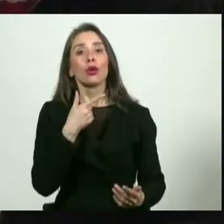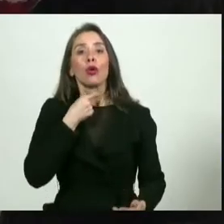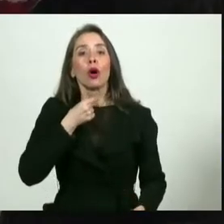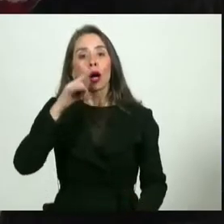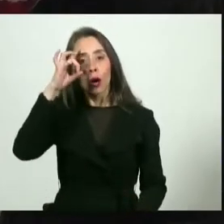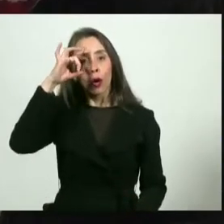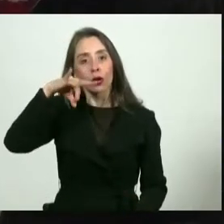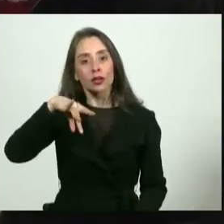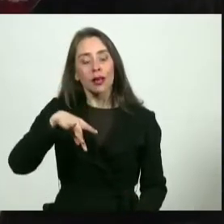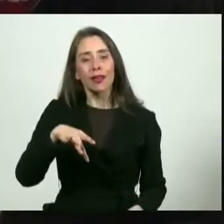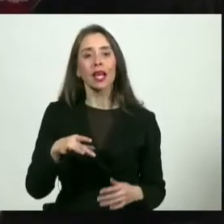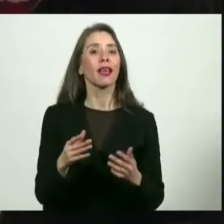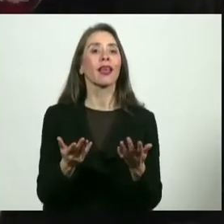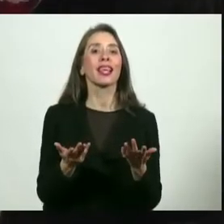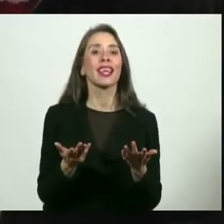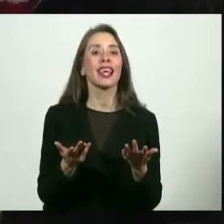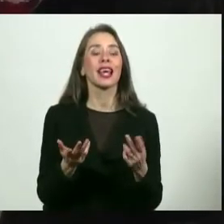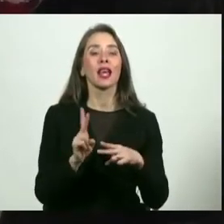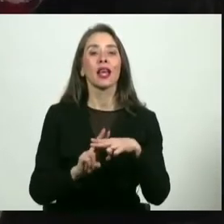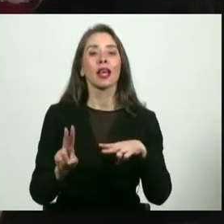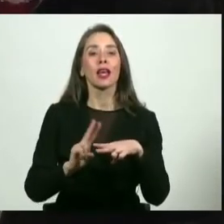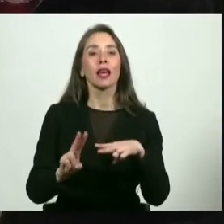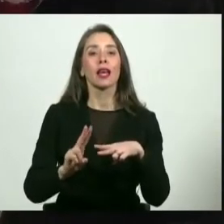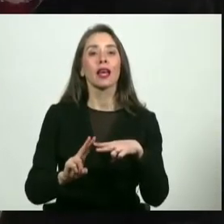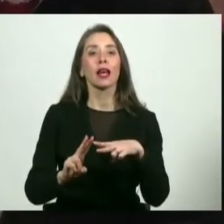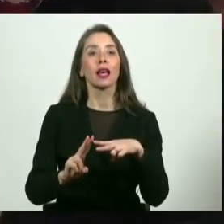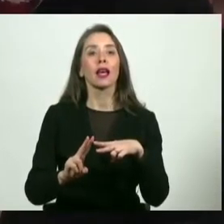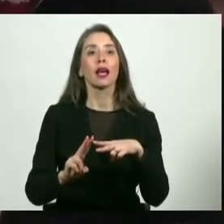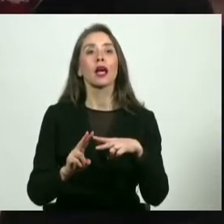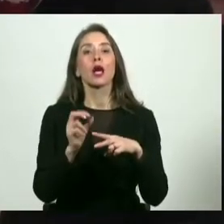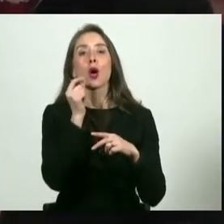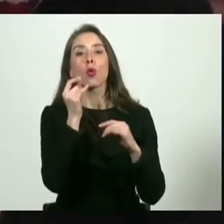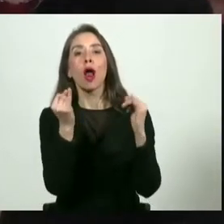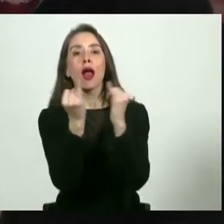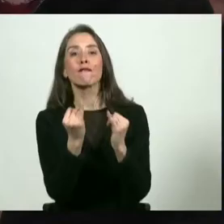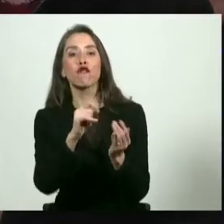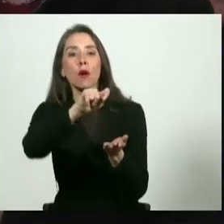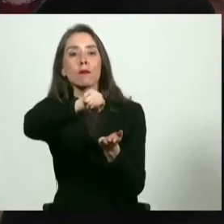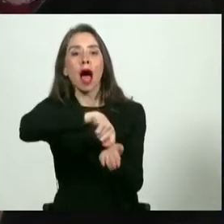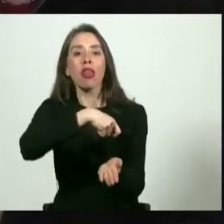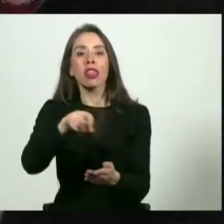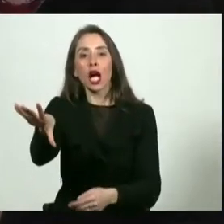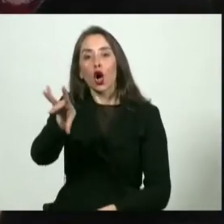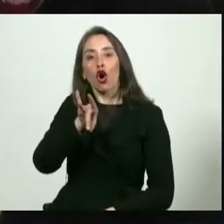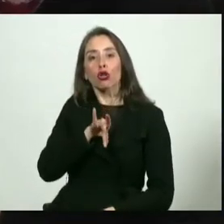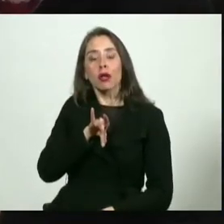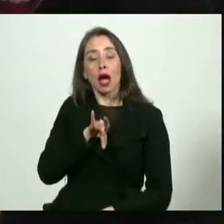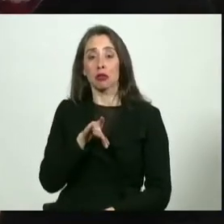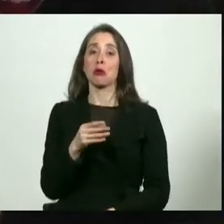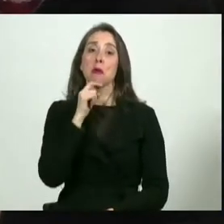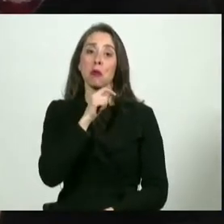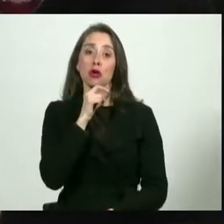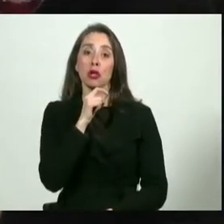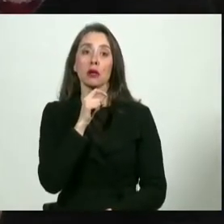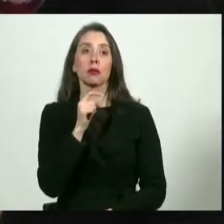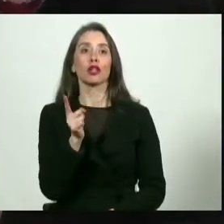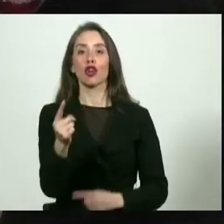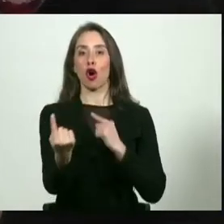Gracias. Buenas tardes, mi nombre es Luisa Montoya. Soy química,